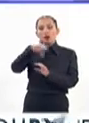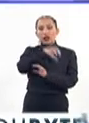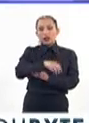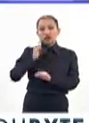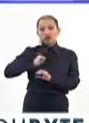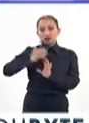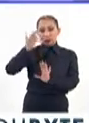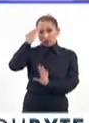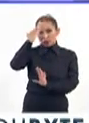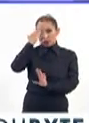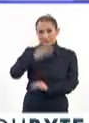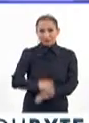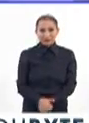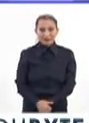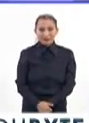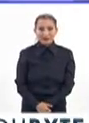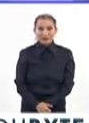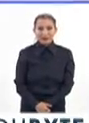Ancestral. Conózcala.